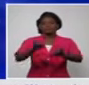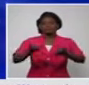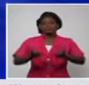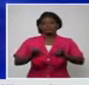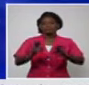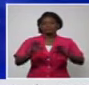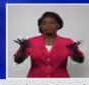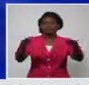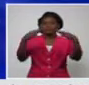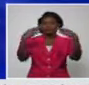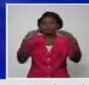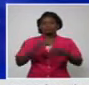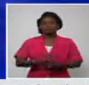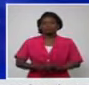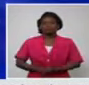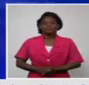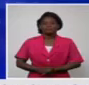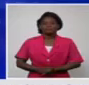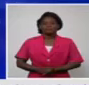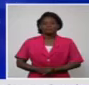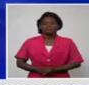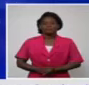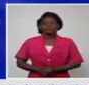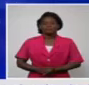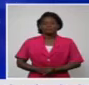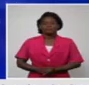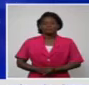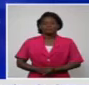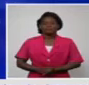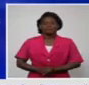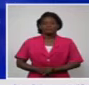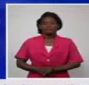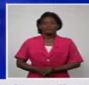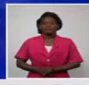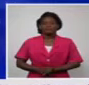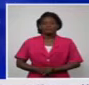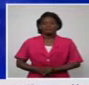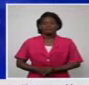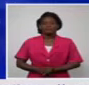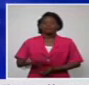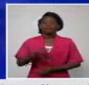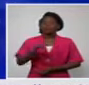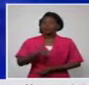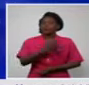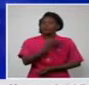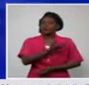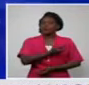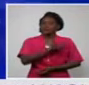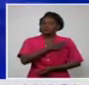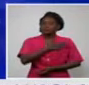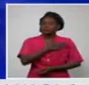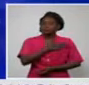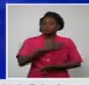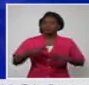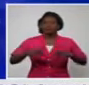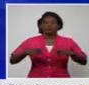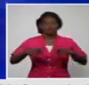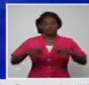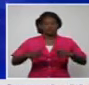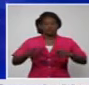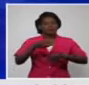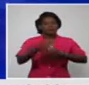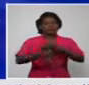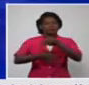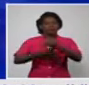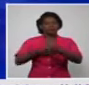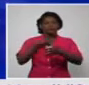hoy el día realmente tenemos que seguir lamentando y dando las condolencias por el fallecimiento